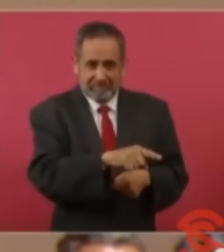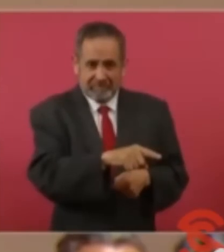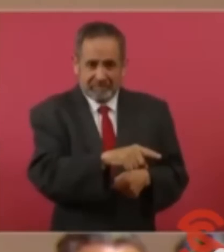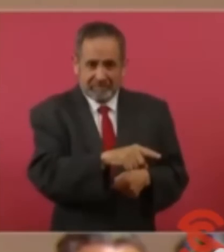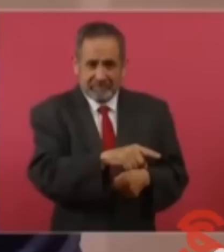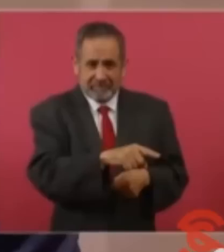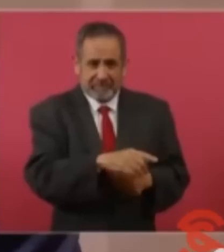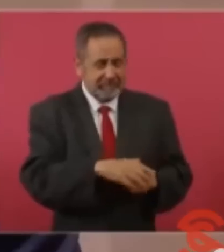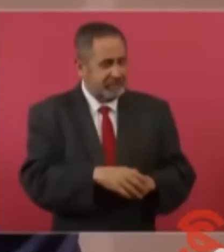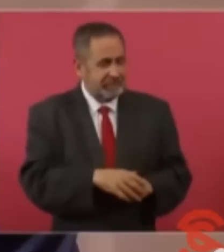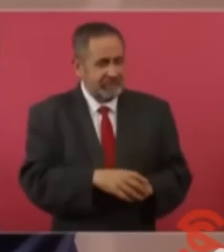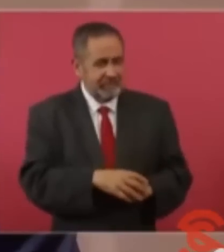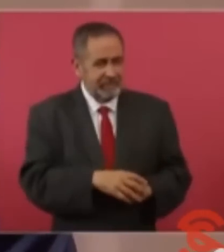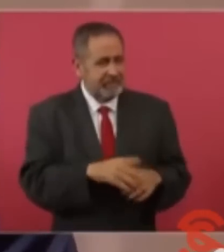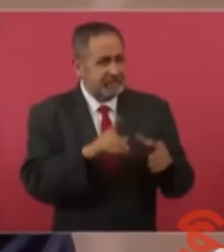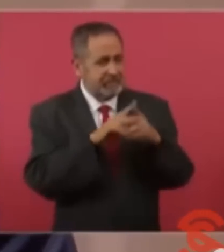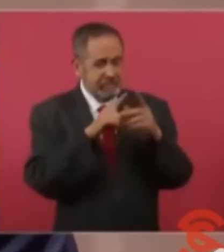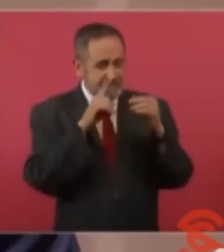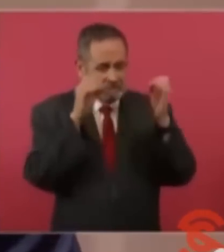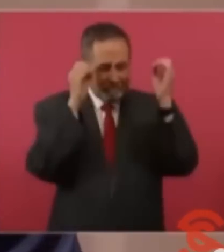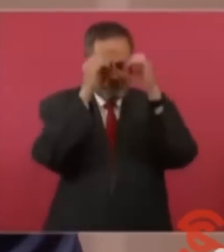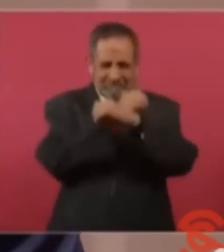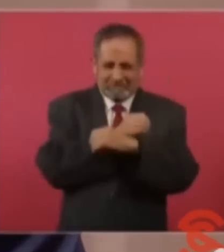los obnubila,